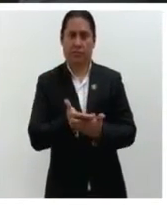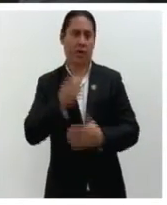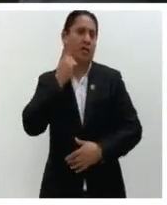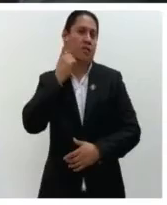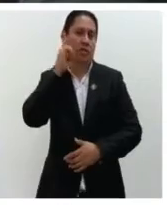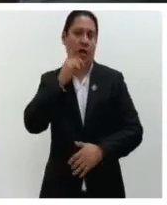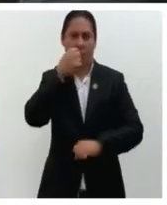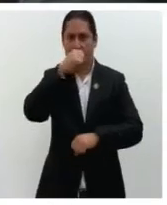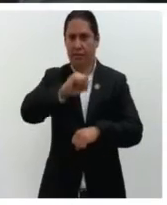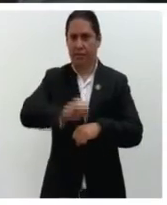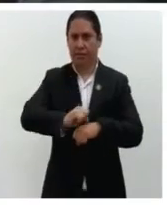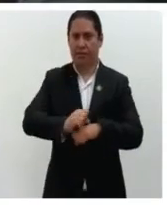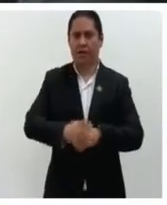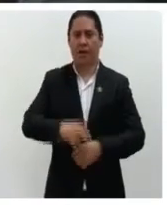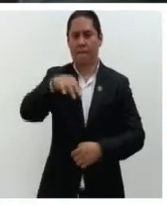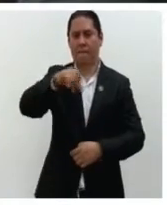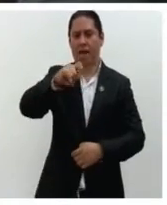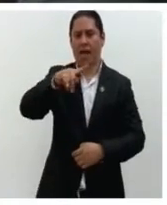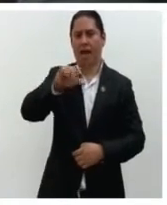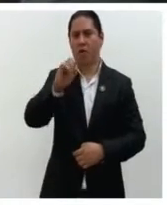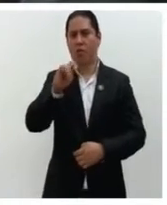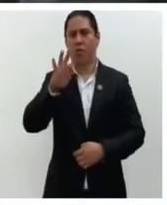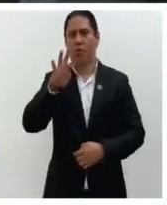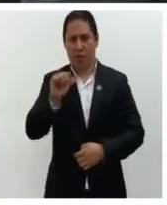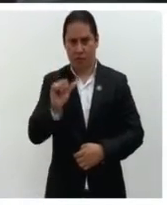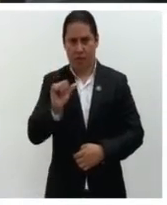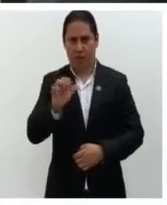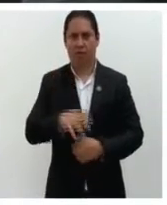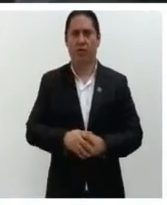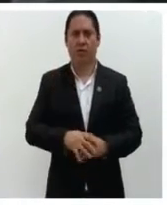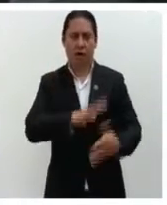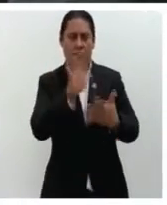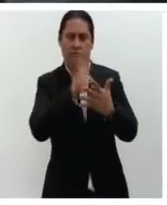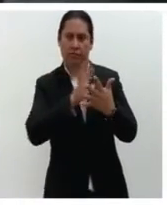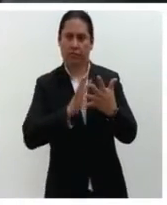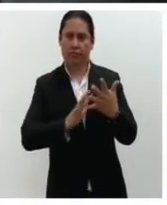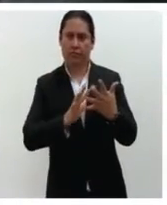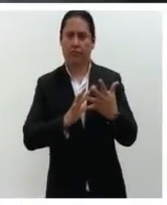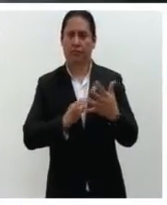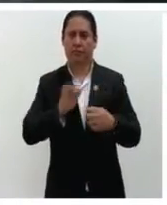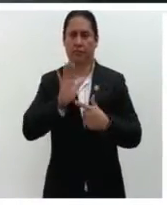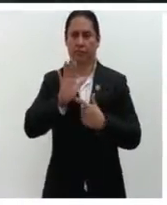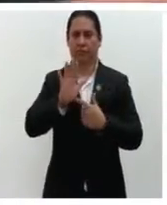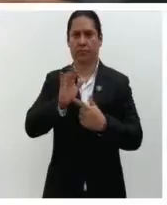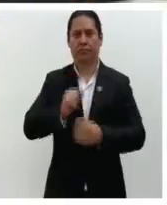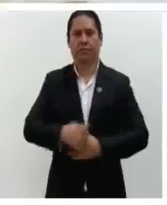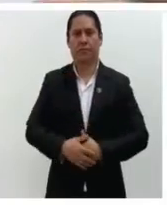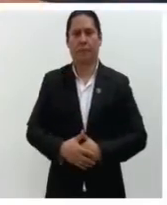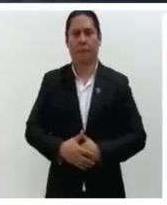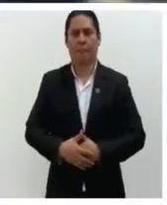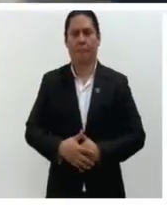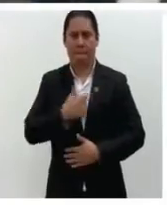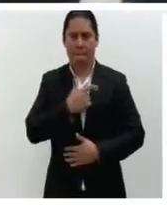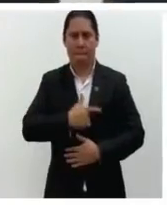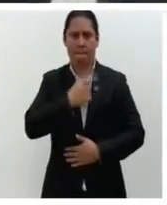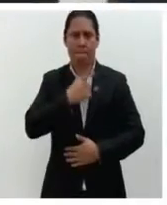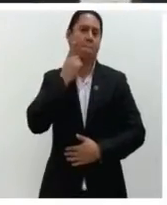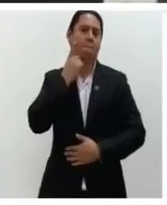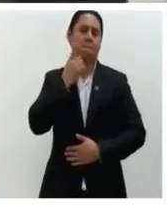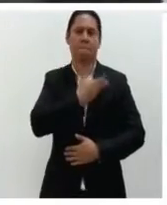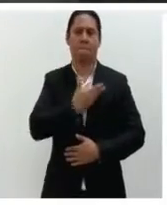la diputada secretaria María Obdulia Melchún López de lectura al documento de acuerdo. Con gusto,